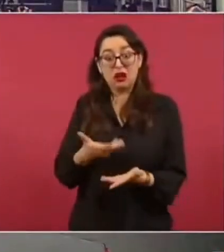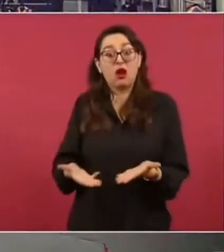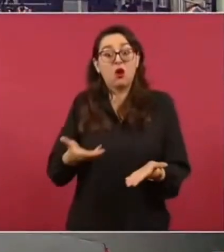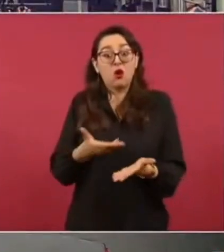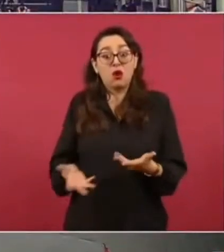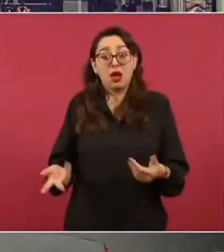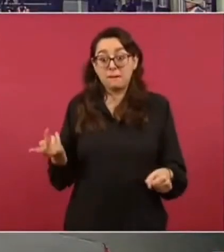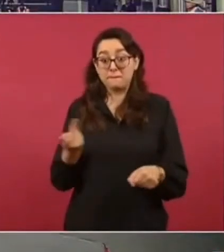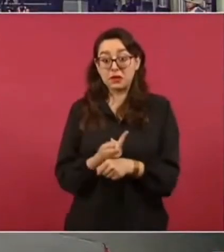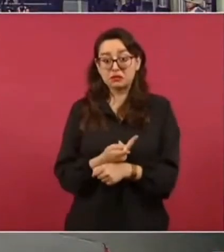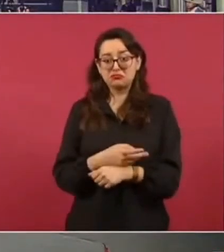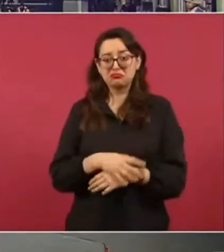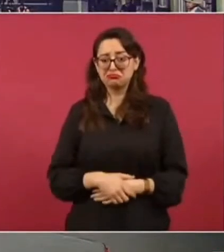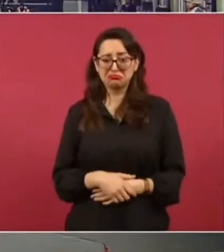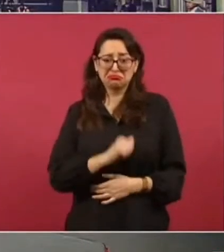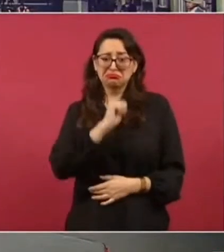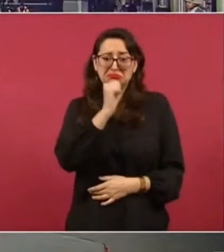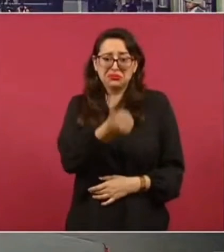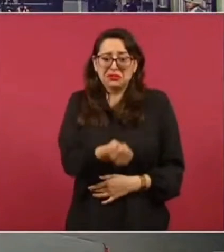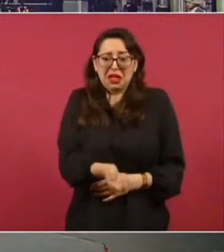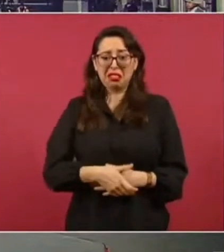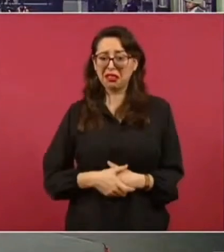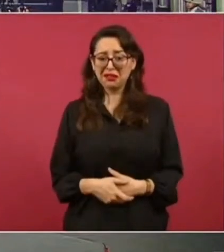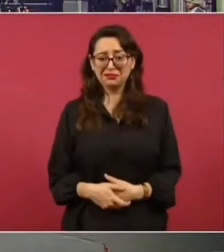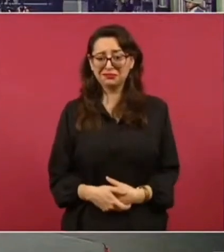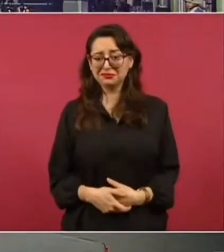Pues yo no he escuchado a nadie que diga